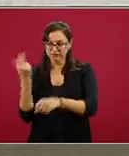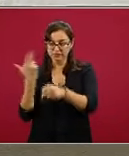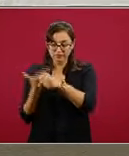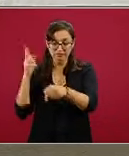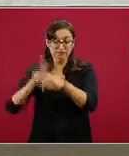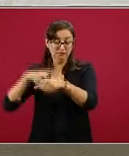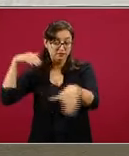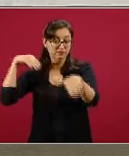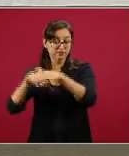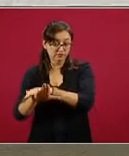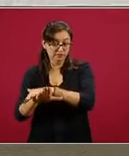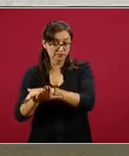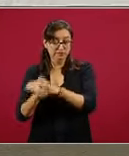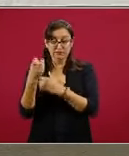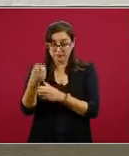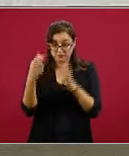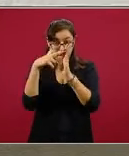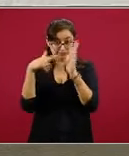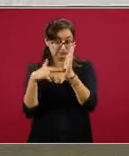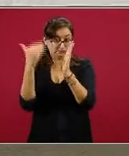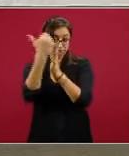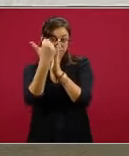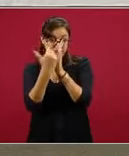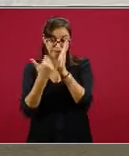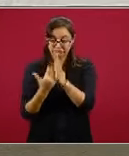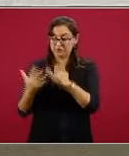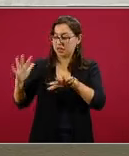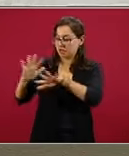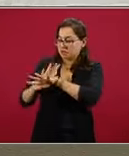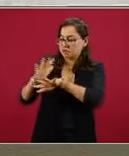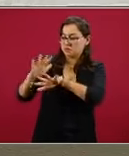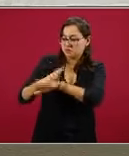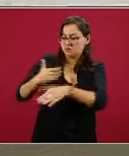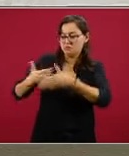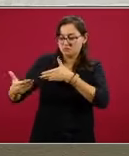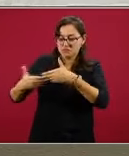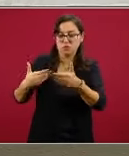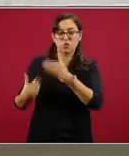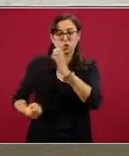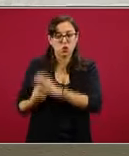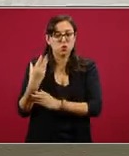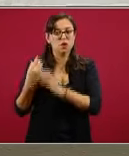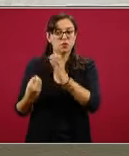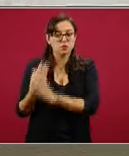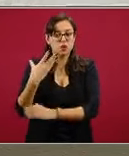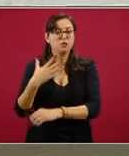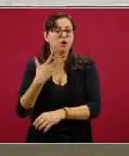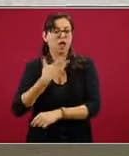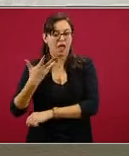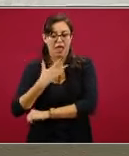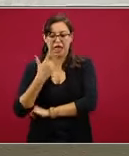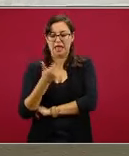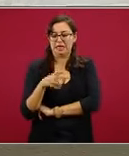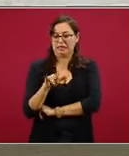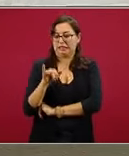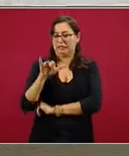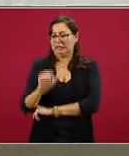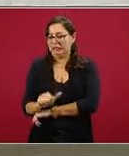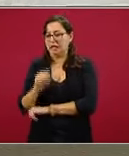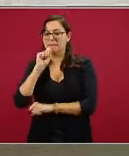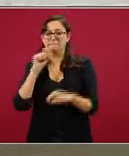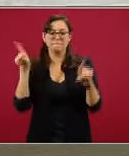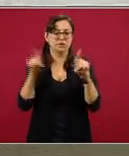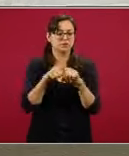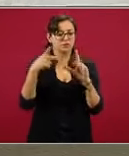hospitalización. Estos lineamientos también han tenido actualizaciones y se han complementado con guías y con protocolos para